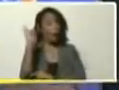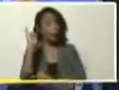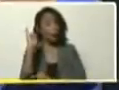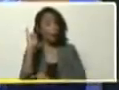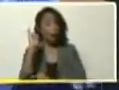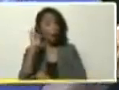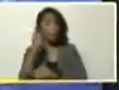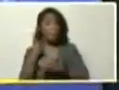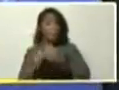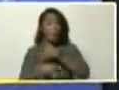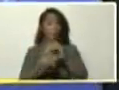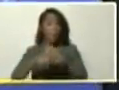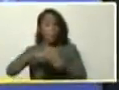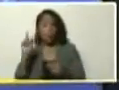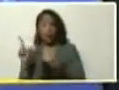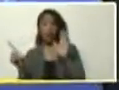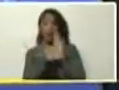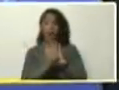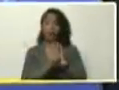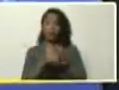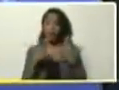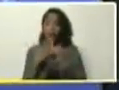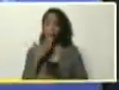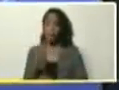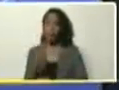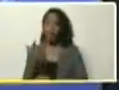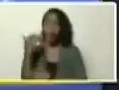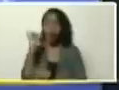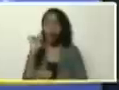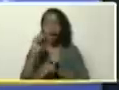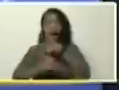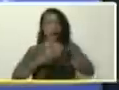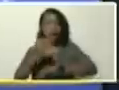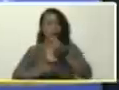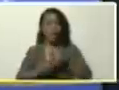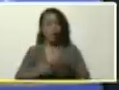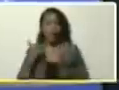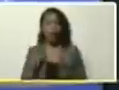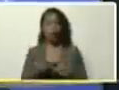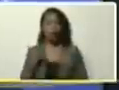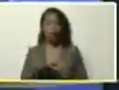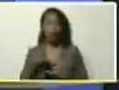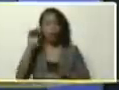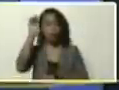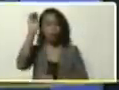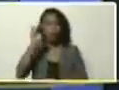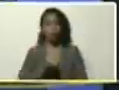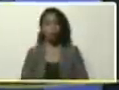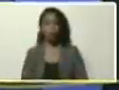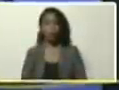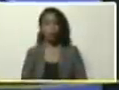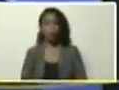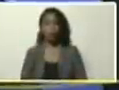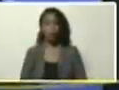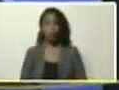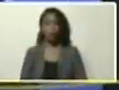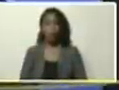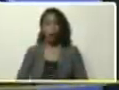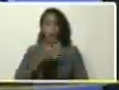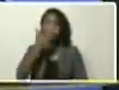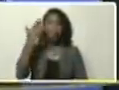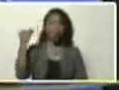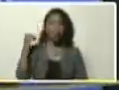para sacar lecciones que te permiten acertar en el presente y en el futuro. Hace